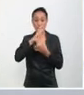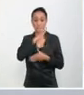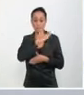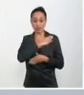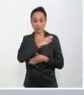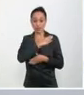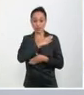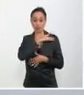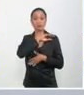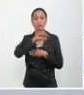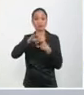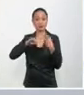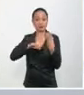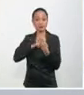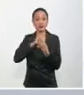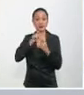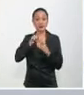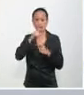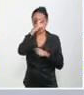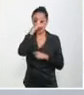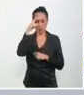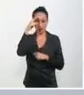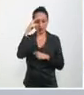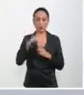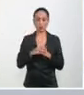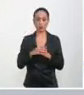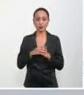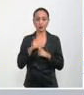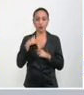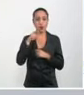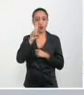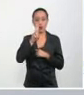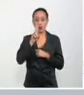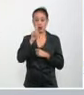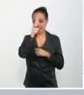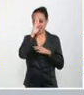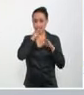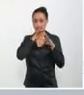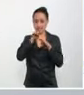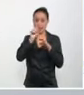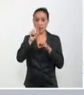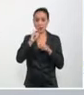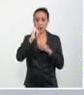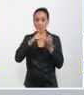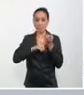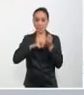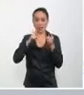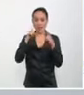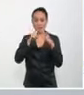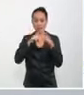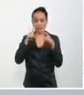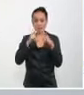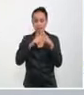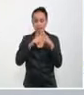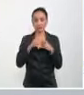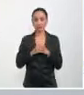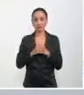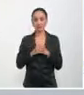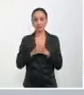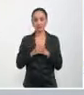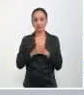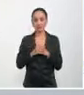ese mismo día a Trinidad. De forma inmediata, fueron ingresados en el Instituto de Medicina Tropical Pedro Curí,